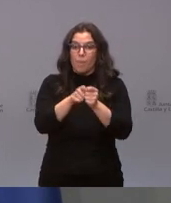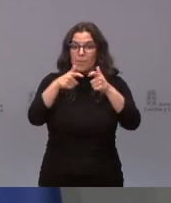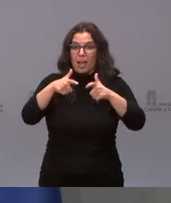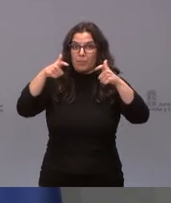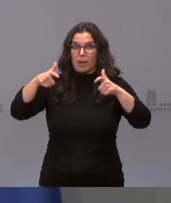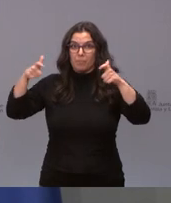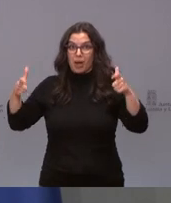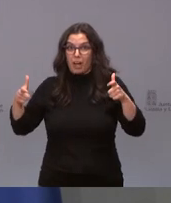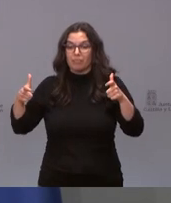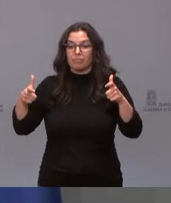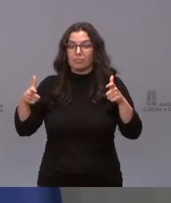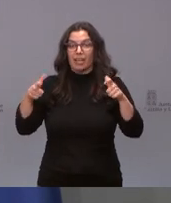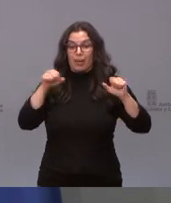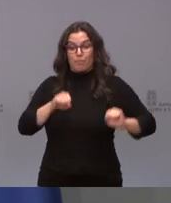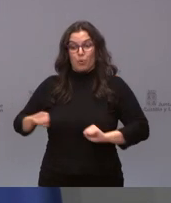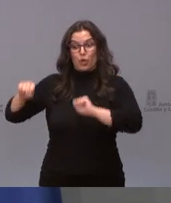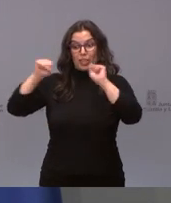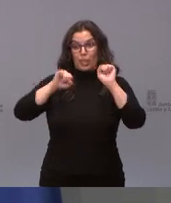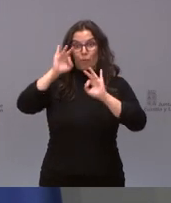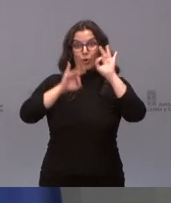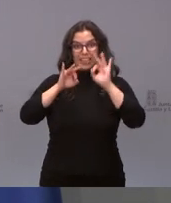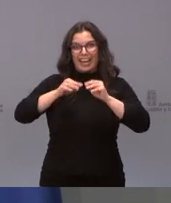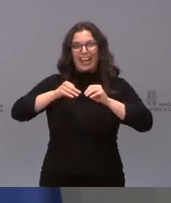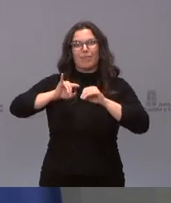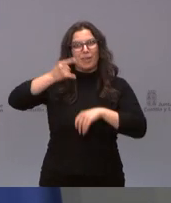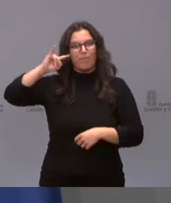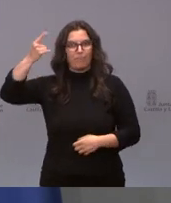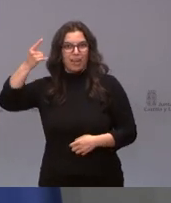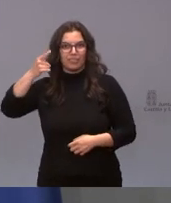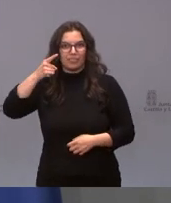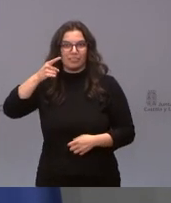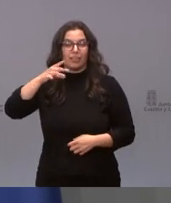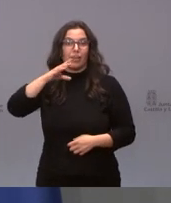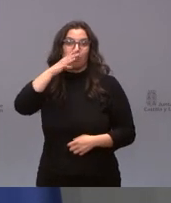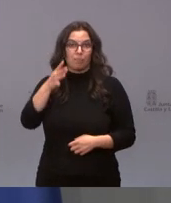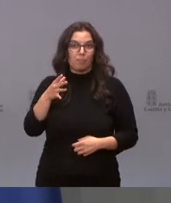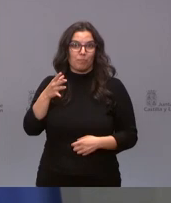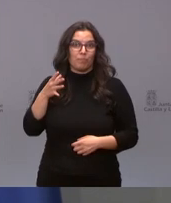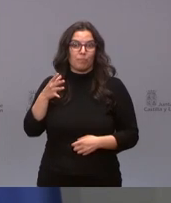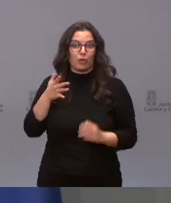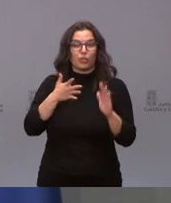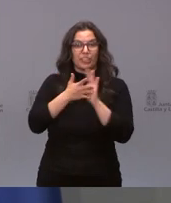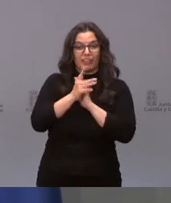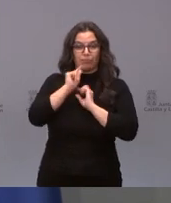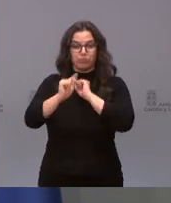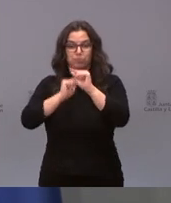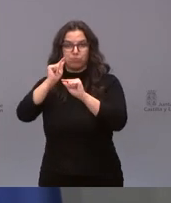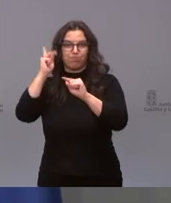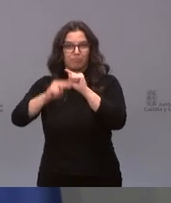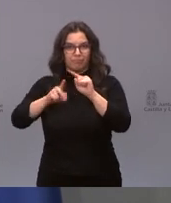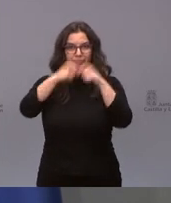mejoramos esa efectividad porque añadimos el romper de alguna manera en las cadenas de